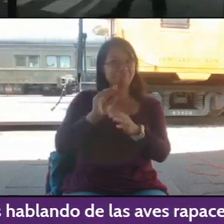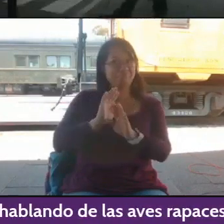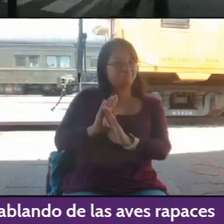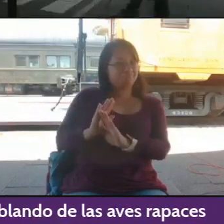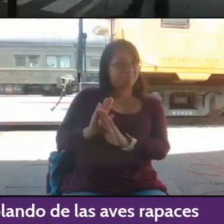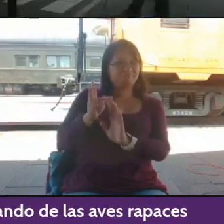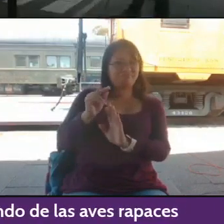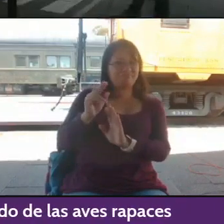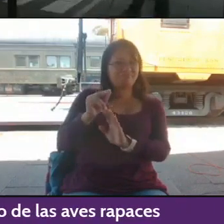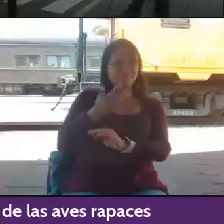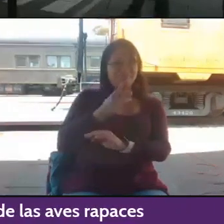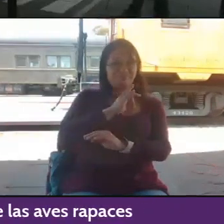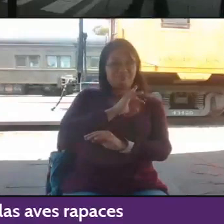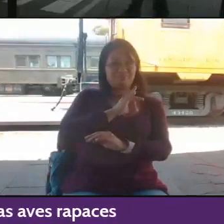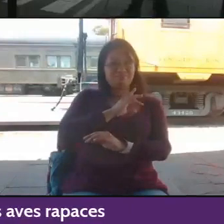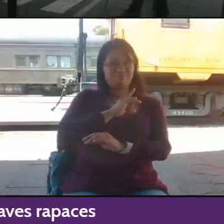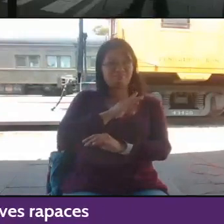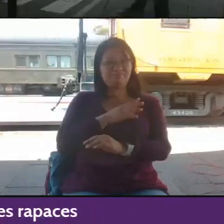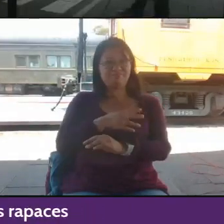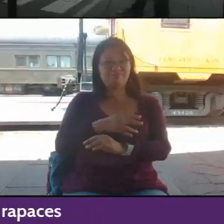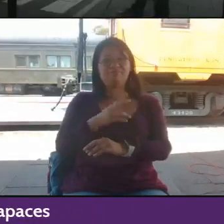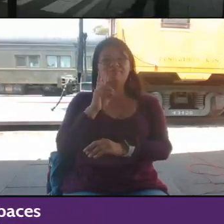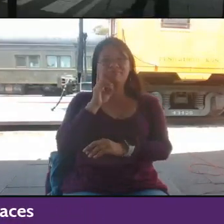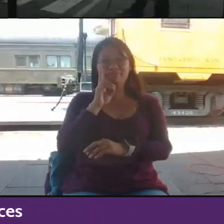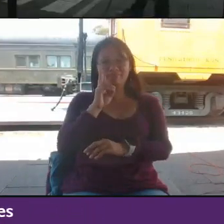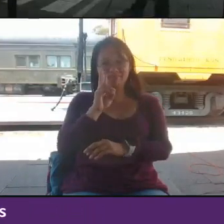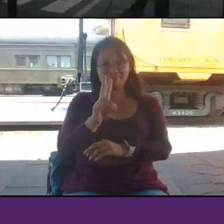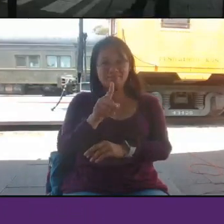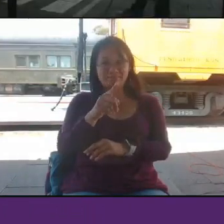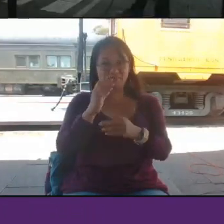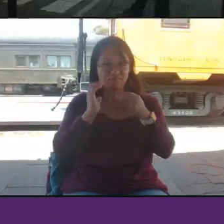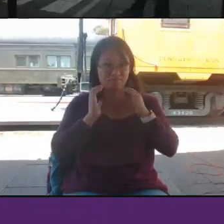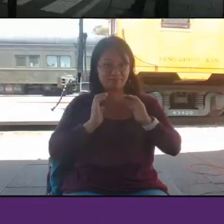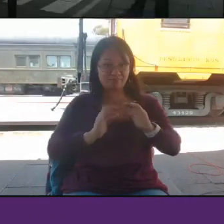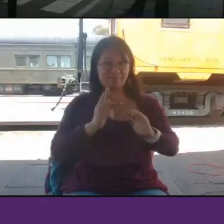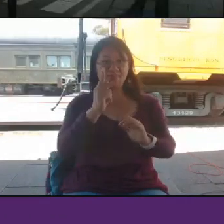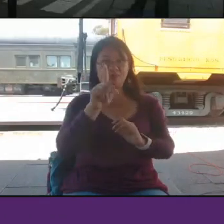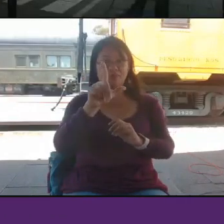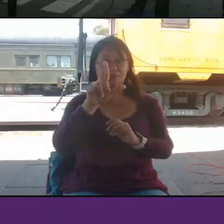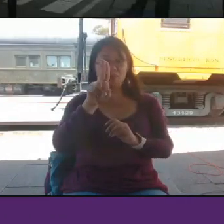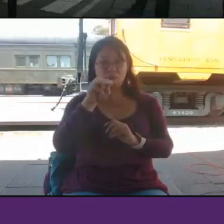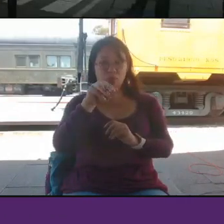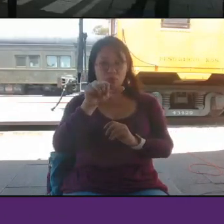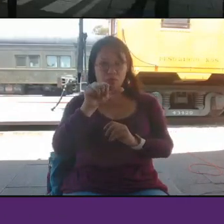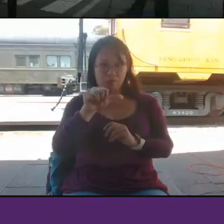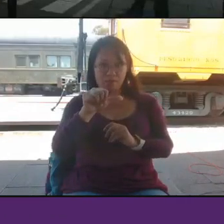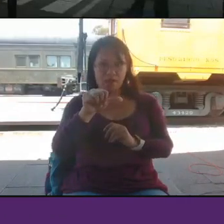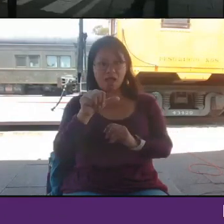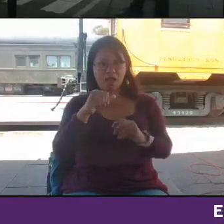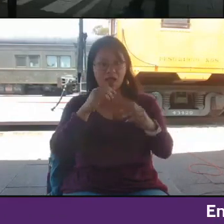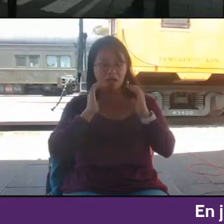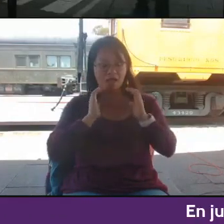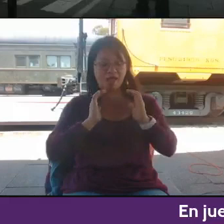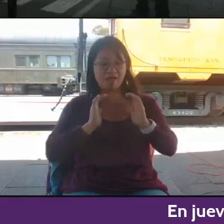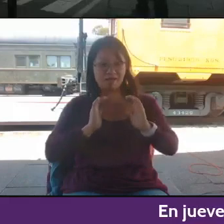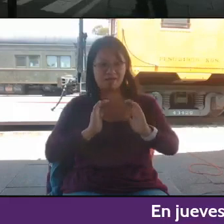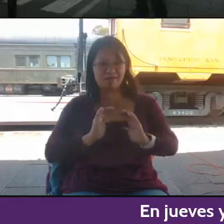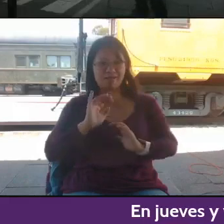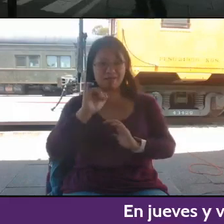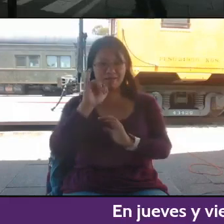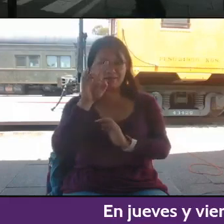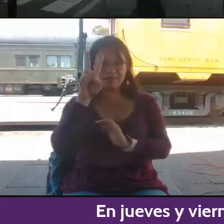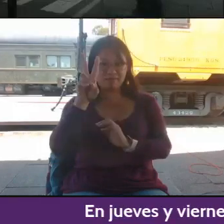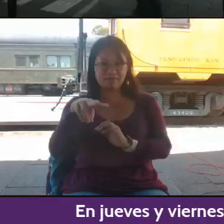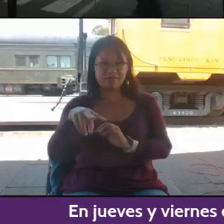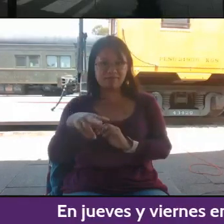Como pueden ver, la mayor parte de ese cuerpo es pluma. Realmente el cuerpo del animal es chiquito, es delgado, y lo demás